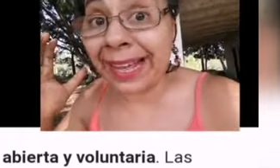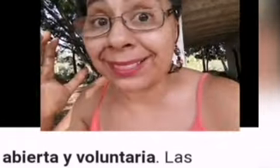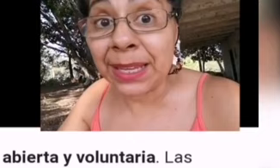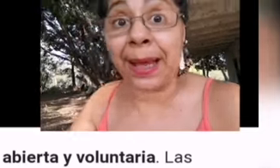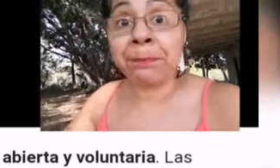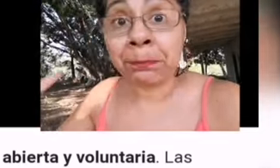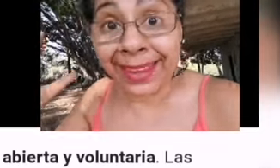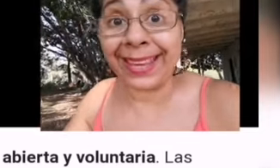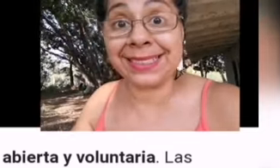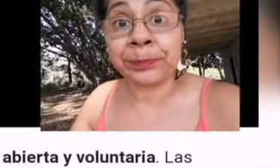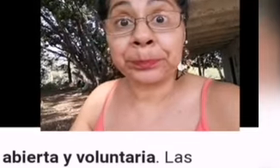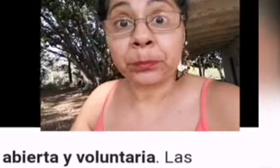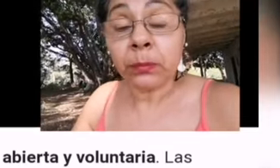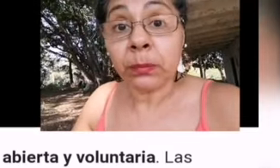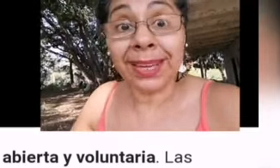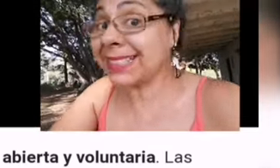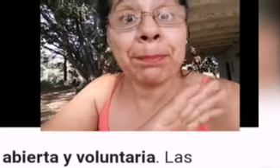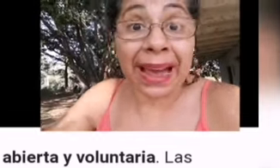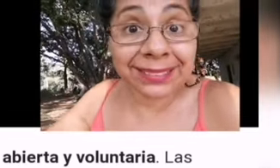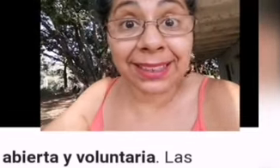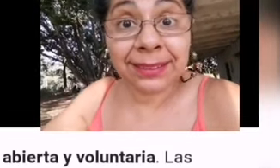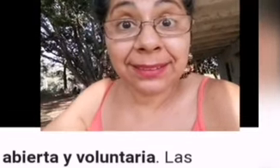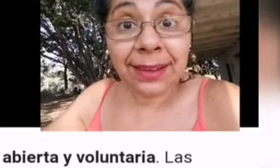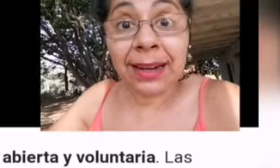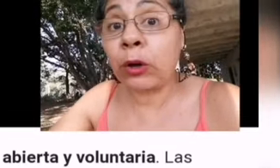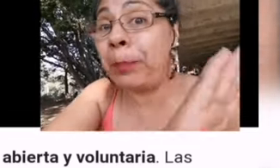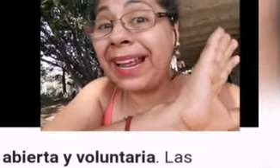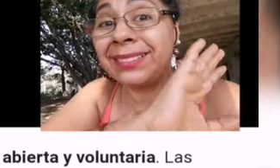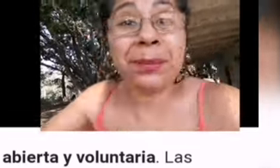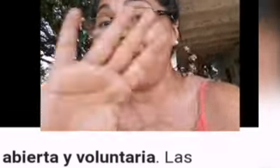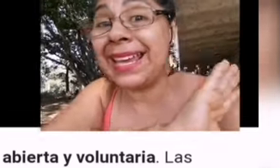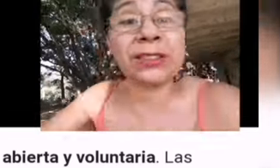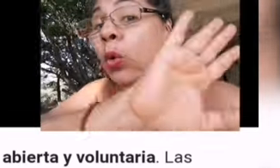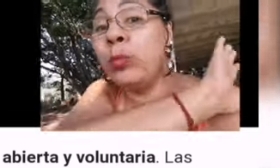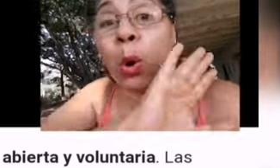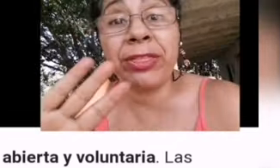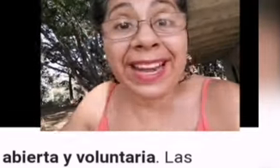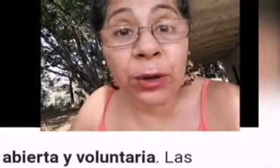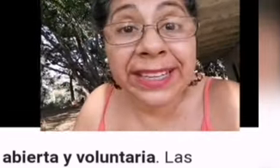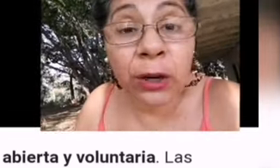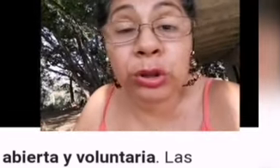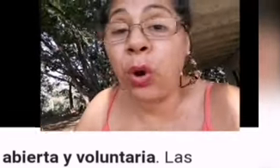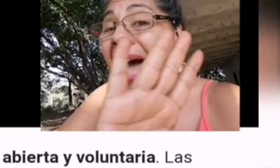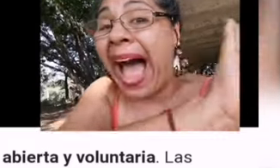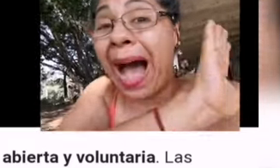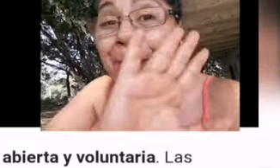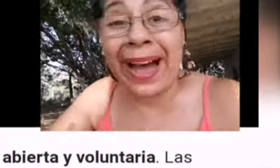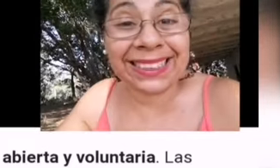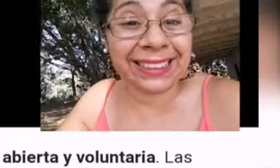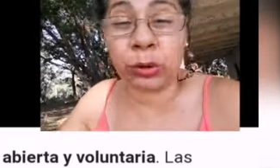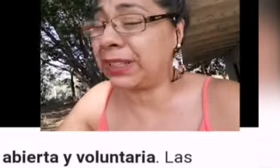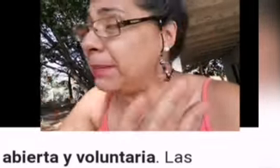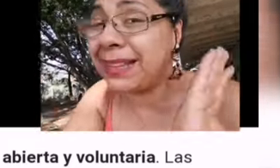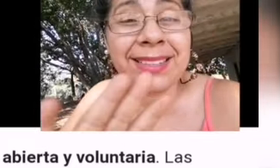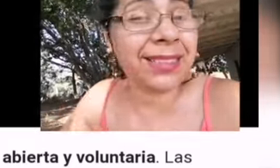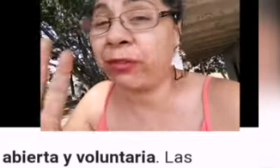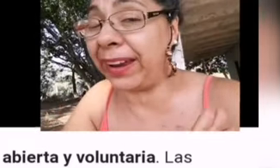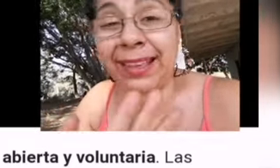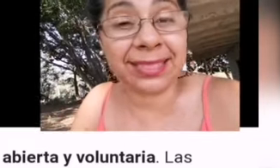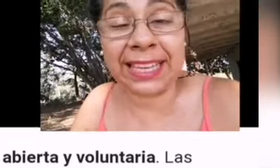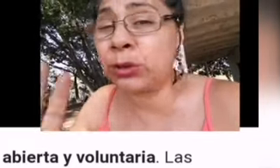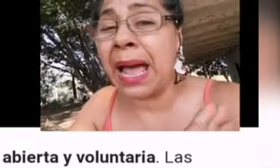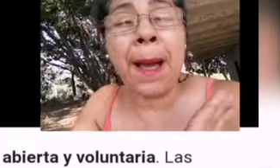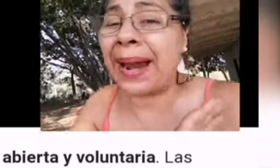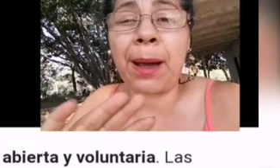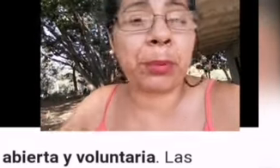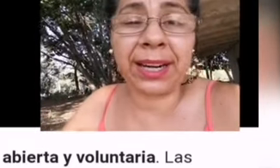la cooperativa es esa parte. La cooperativa es un modelo de negocio aparte, totalmente